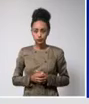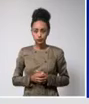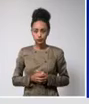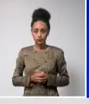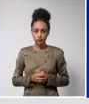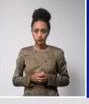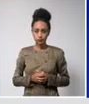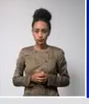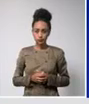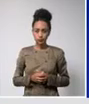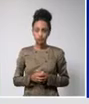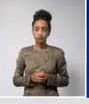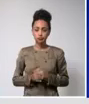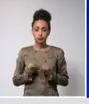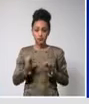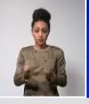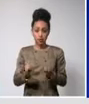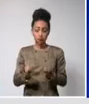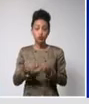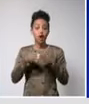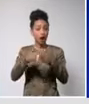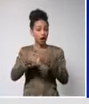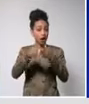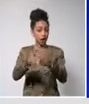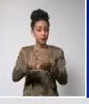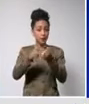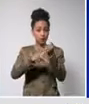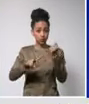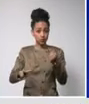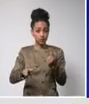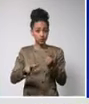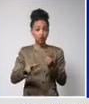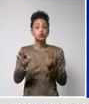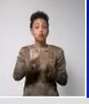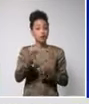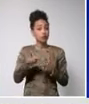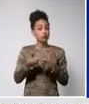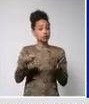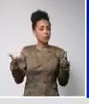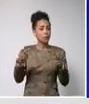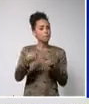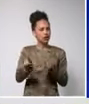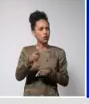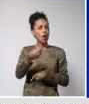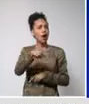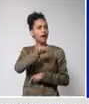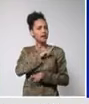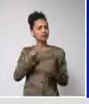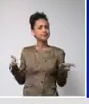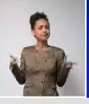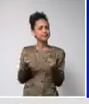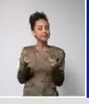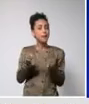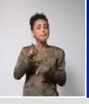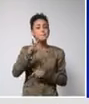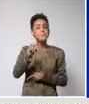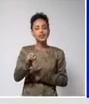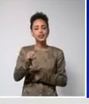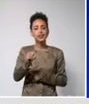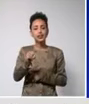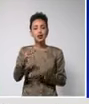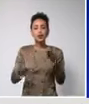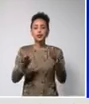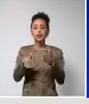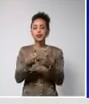Granma, que todavía tiene una cifra elevada, pero ayer disminuyó en 20 lo que había tenido el día anterior, se